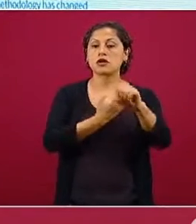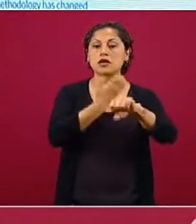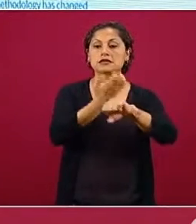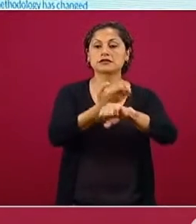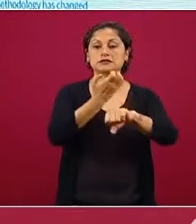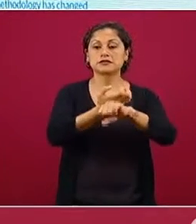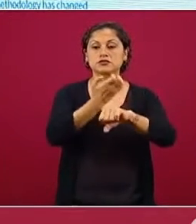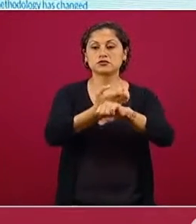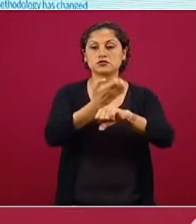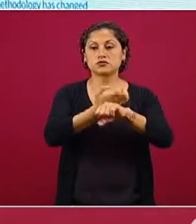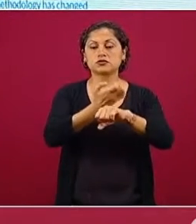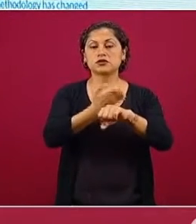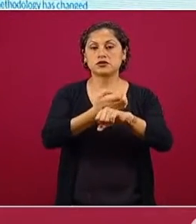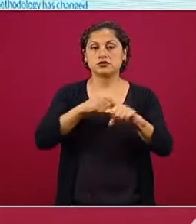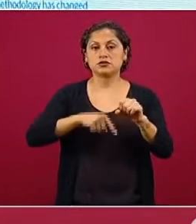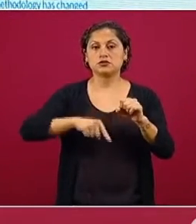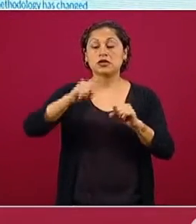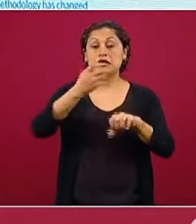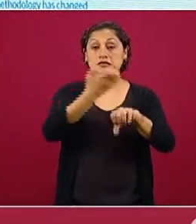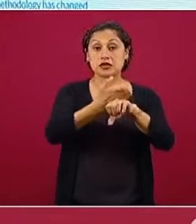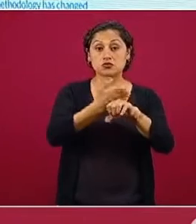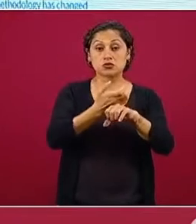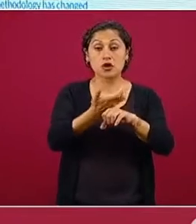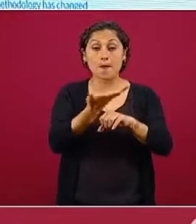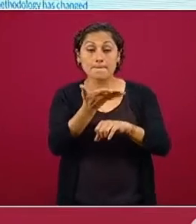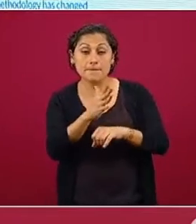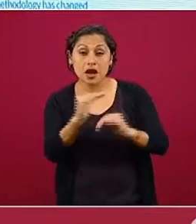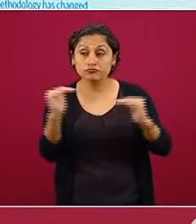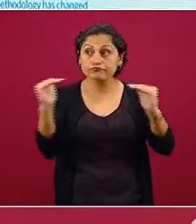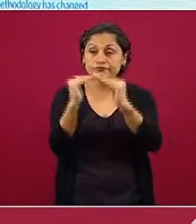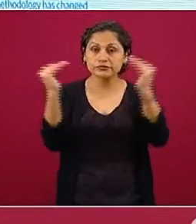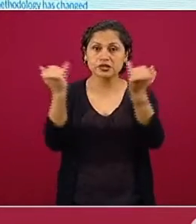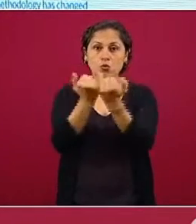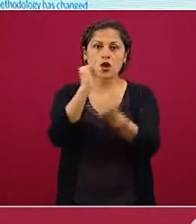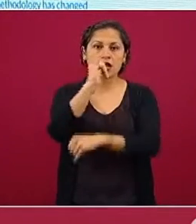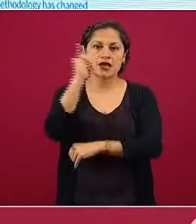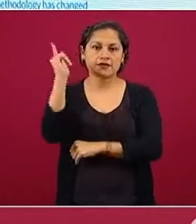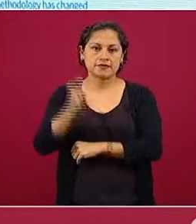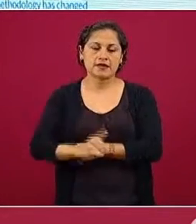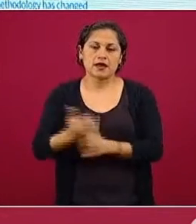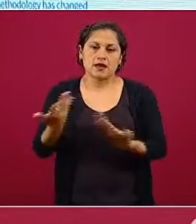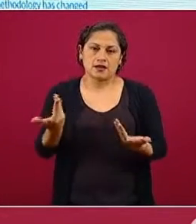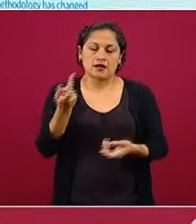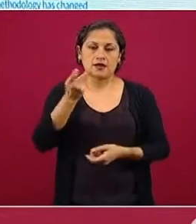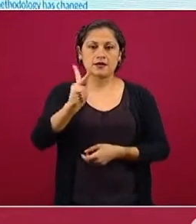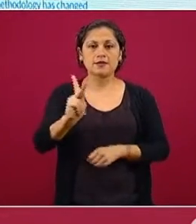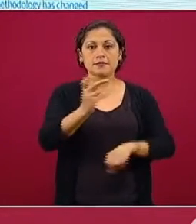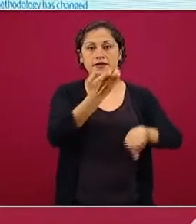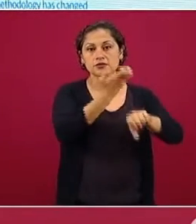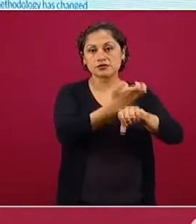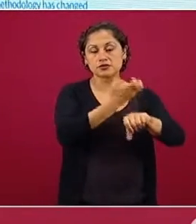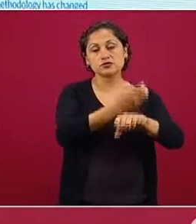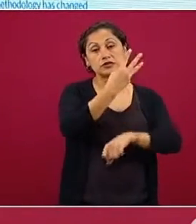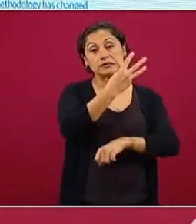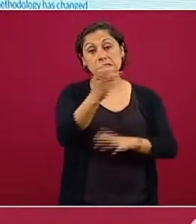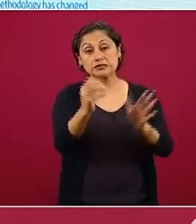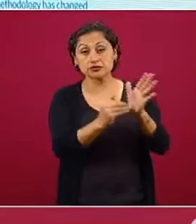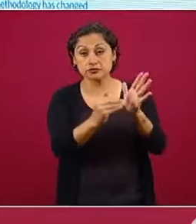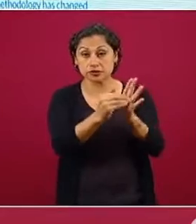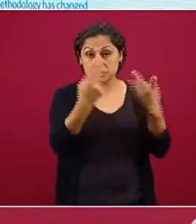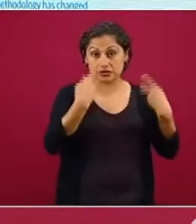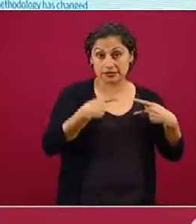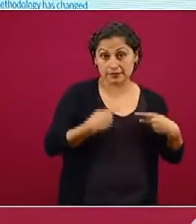llegaron a un nivel semejante a Italia, cuando ya se considera que Estados Unidos tiene 350 millones de habitantes y el